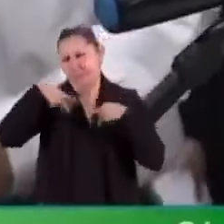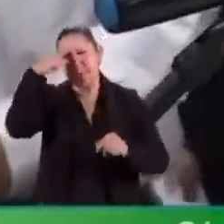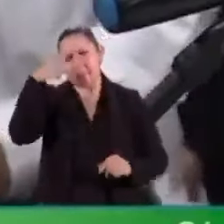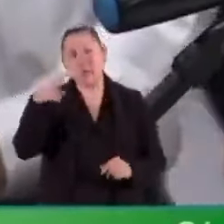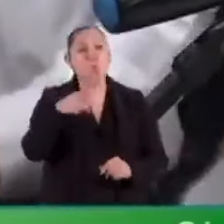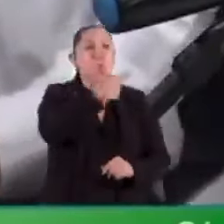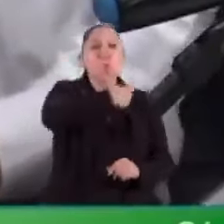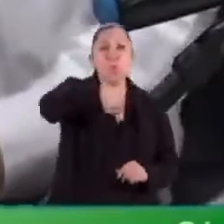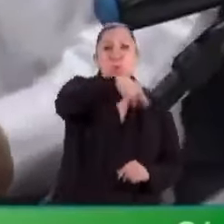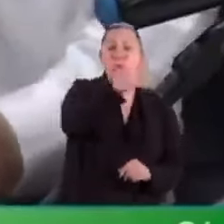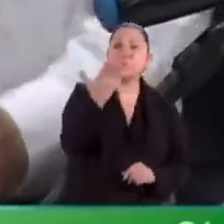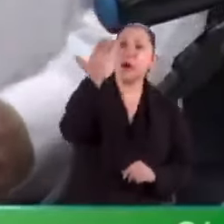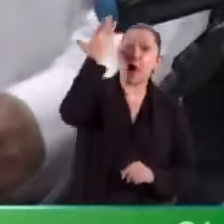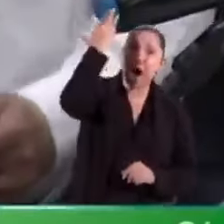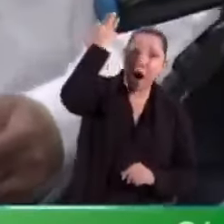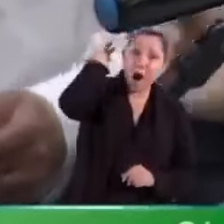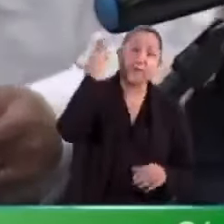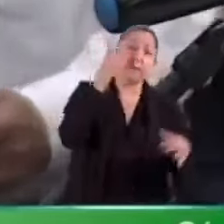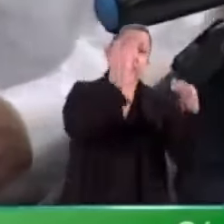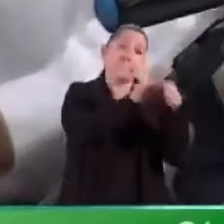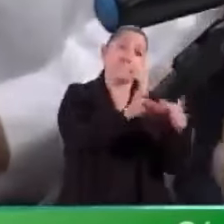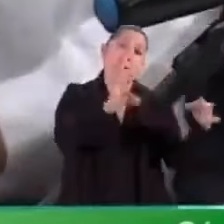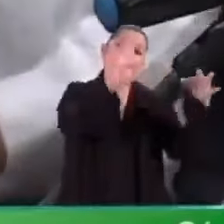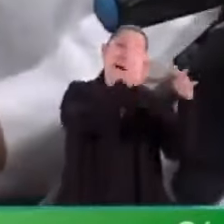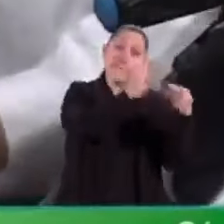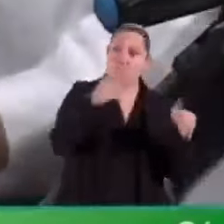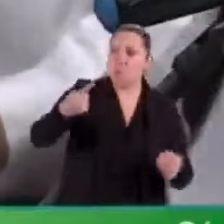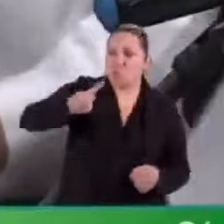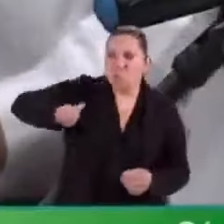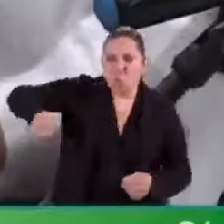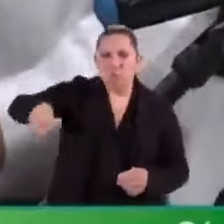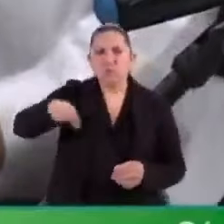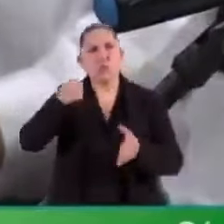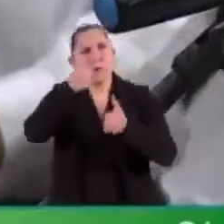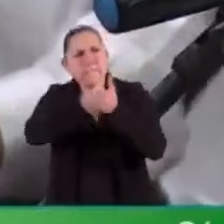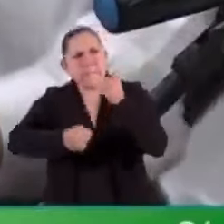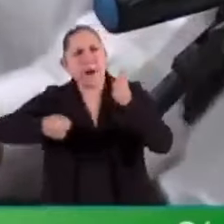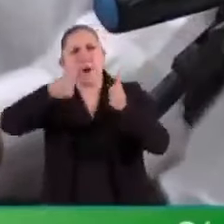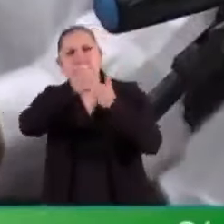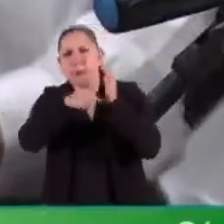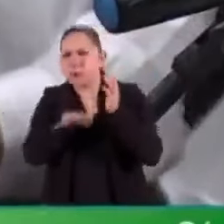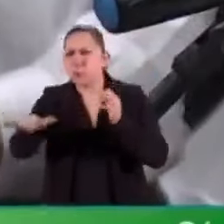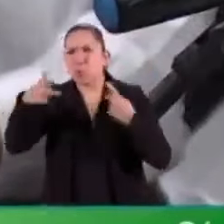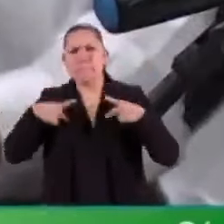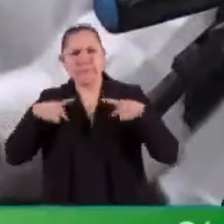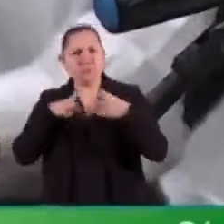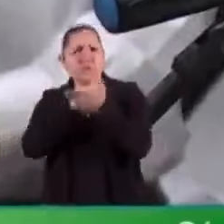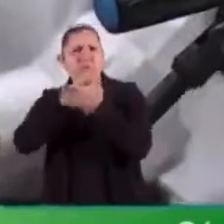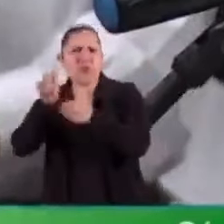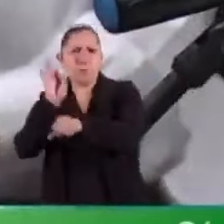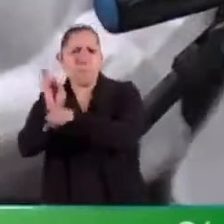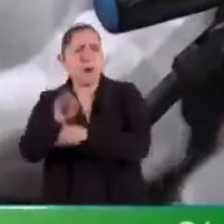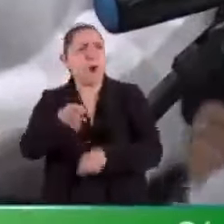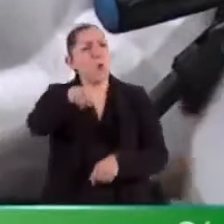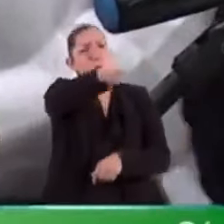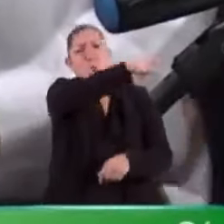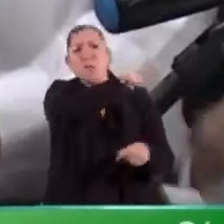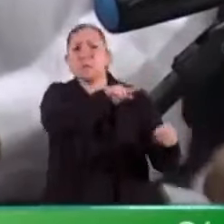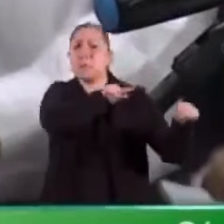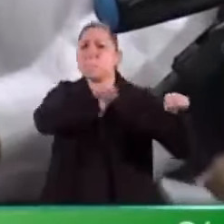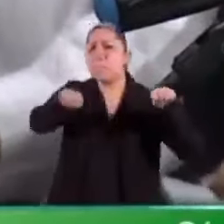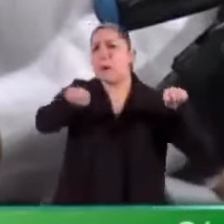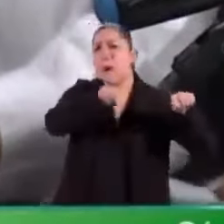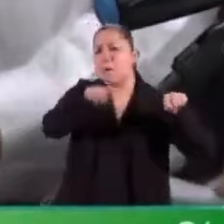nos decían a los que luchábamos por los derechos del pueblo? Que queríamos llorar. Y miren ahora quién